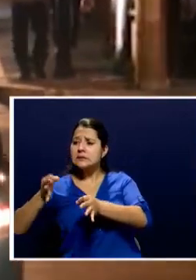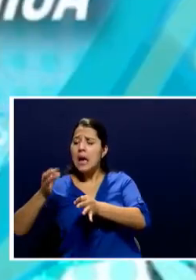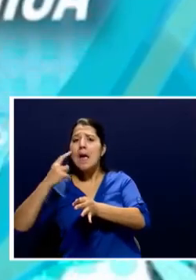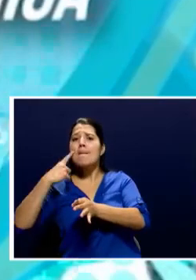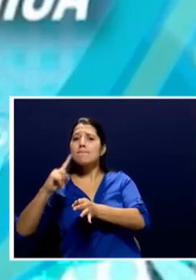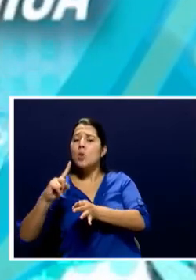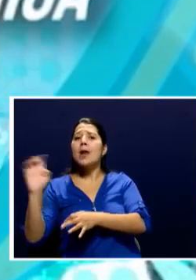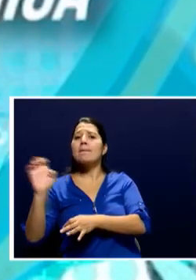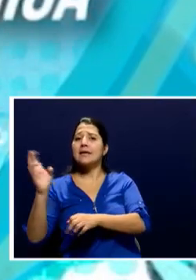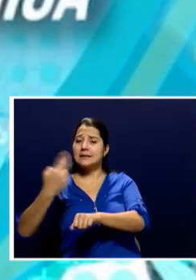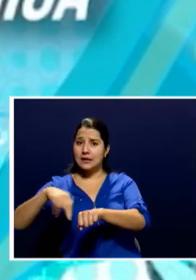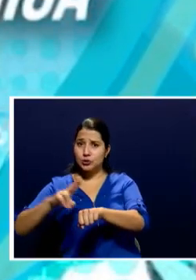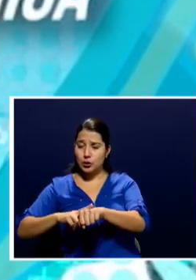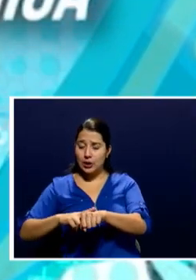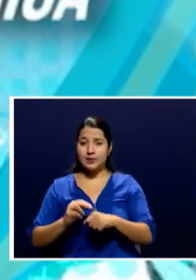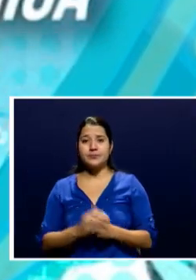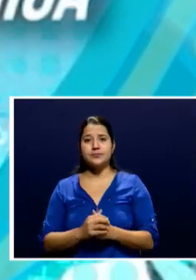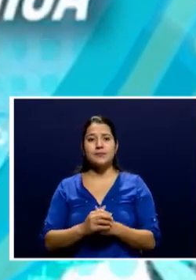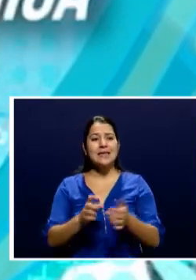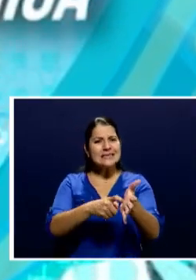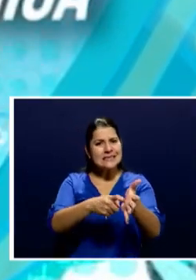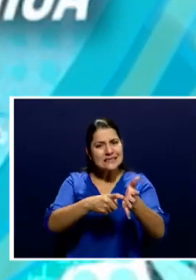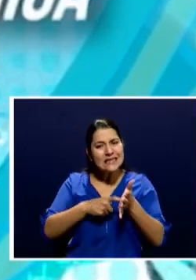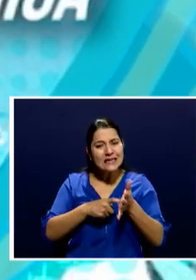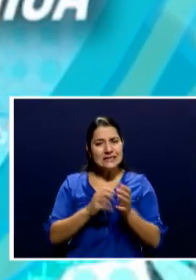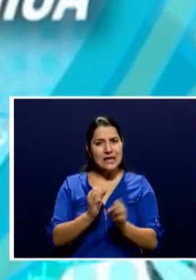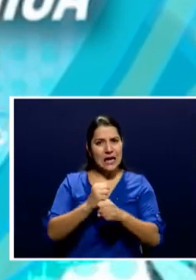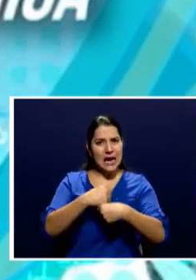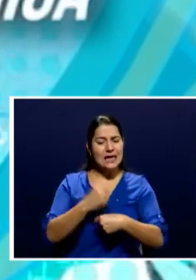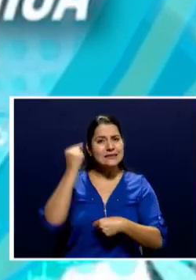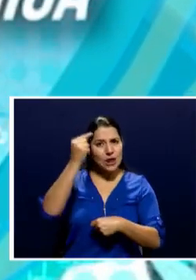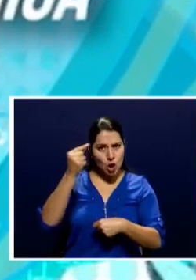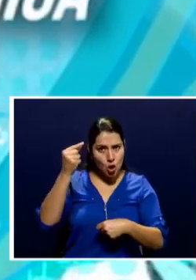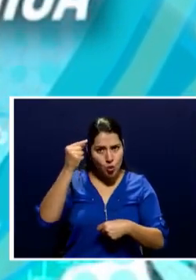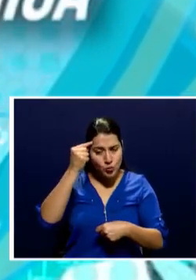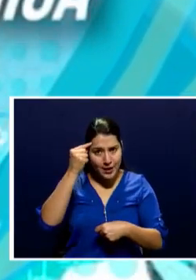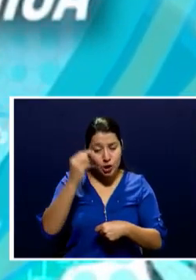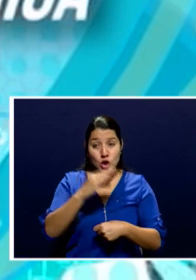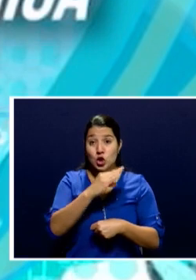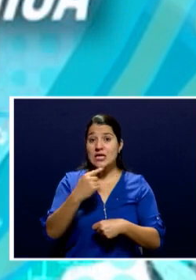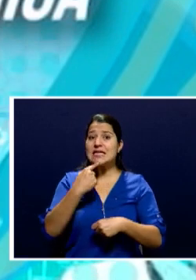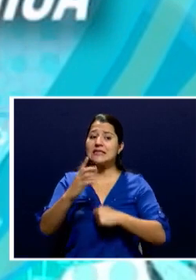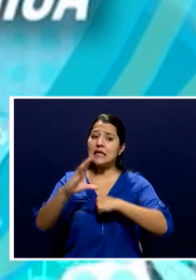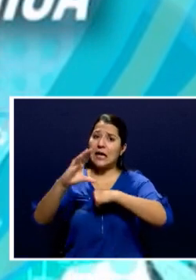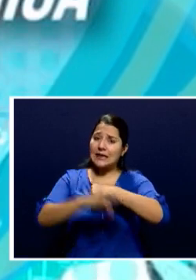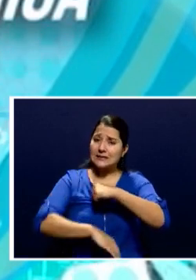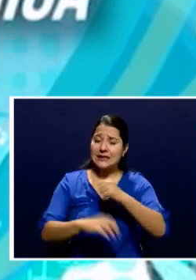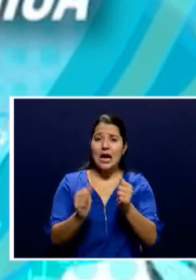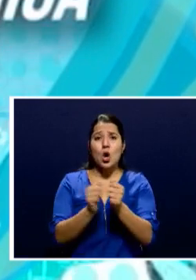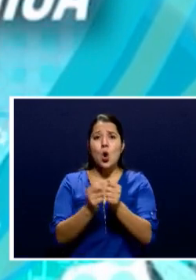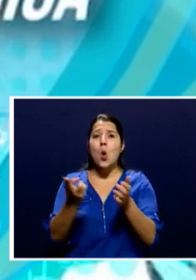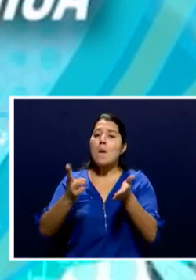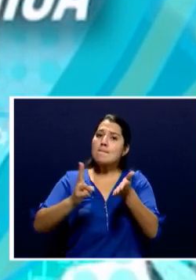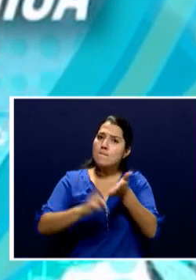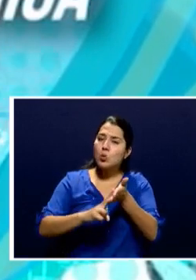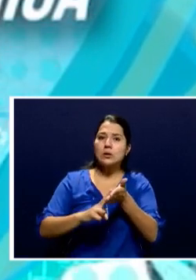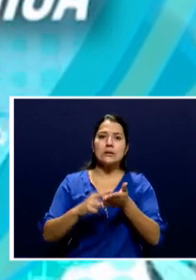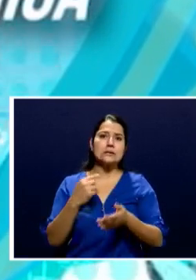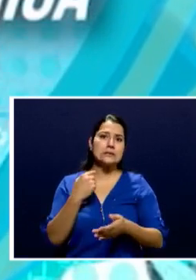país. La exigencia del Poder Ejecutivo, que sanciona con multas muy altas a las personas